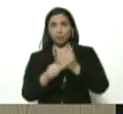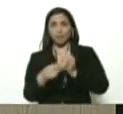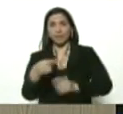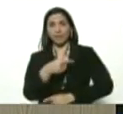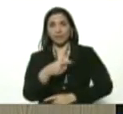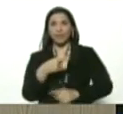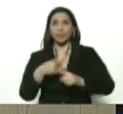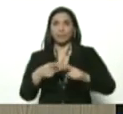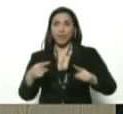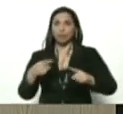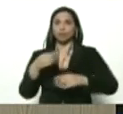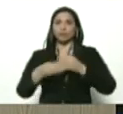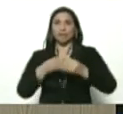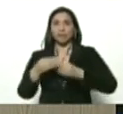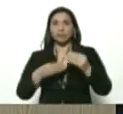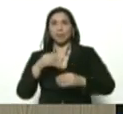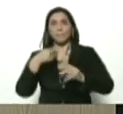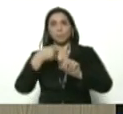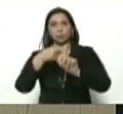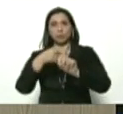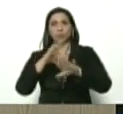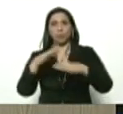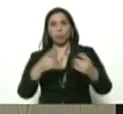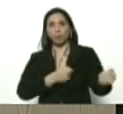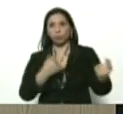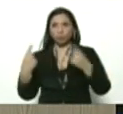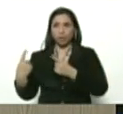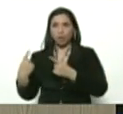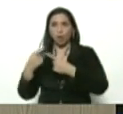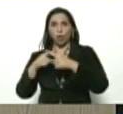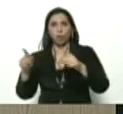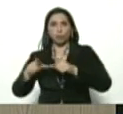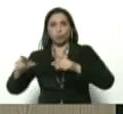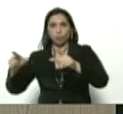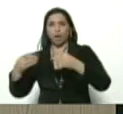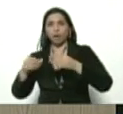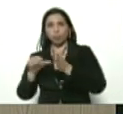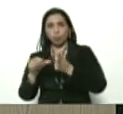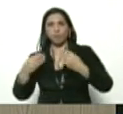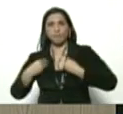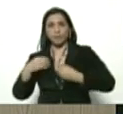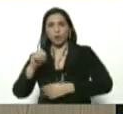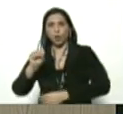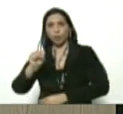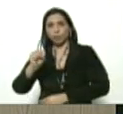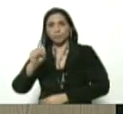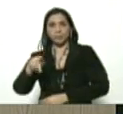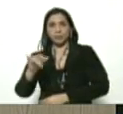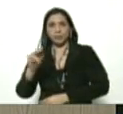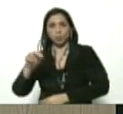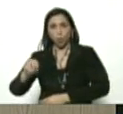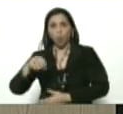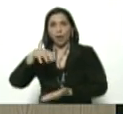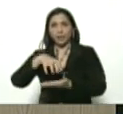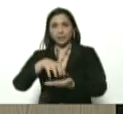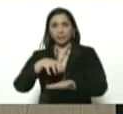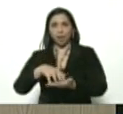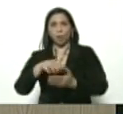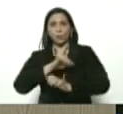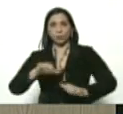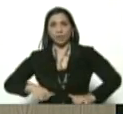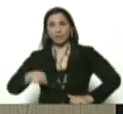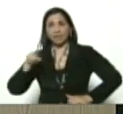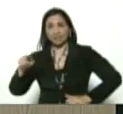pero se hace positiva cuando es trasladada a su sitio de residencia en los pinos en el estado portuguesa se le da al cps cr y allí